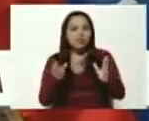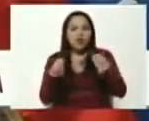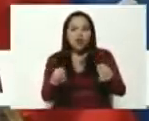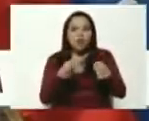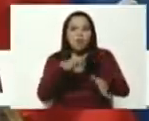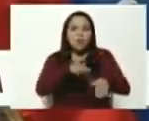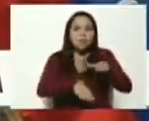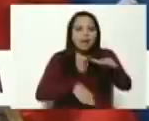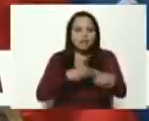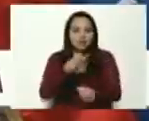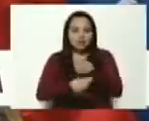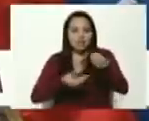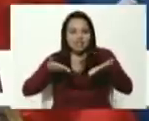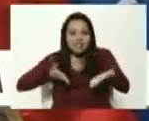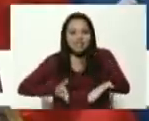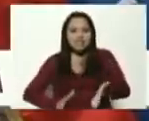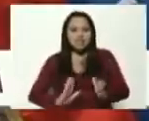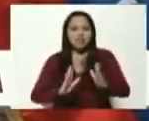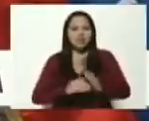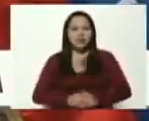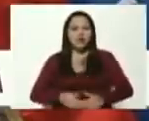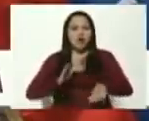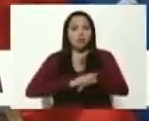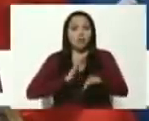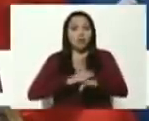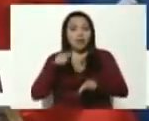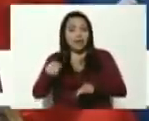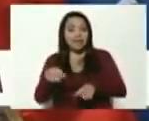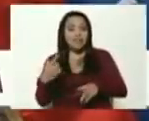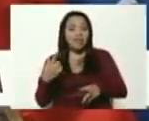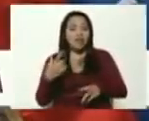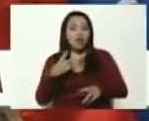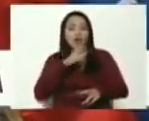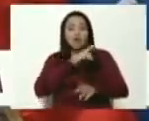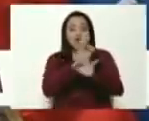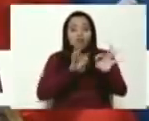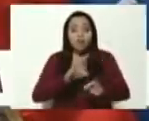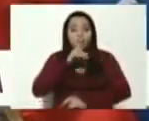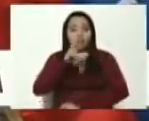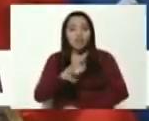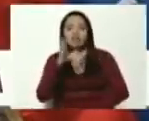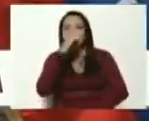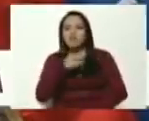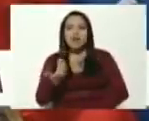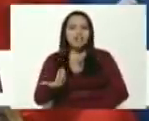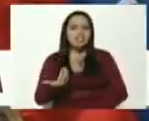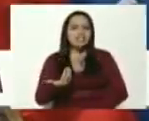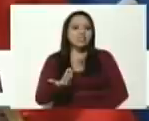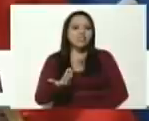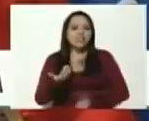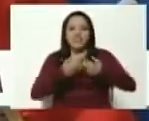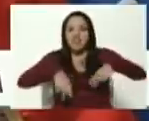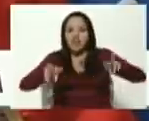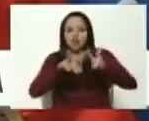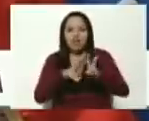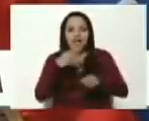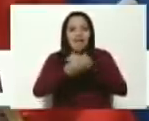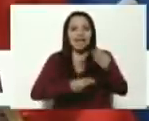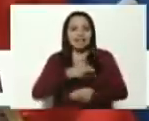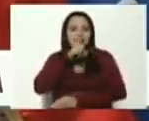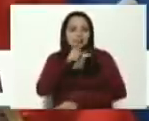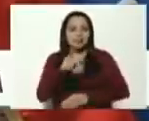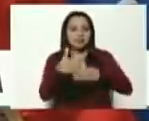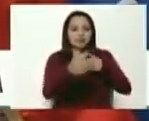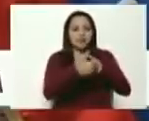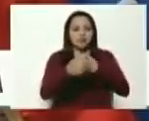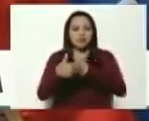pasos que puedan dar los hijos, porque este tipo de delincuentes no tienen ningún tipo de escrúpulo. Actúan, como